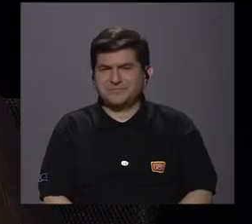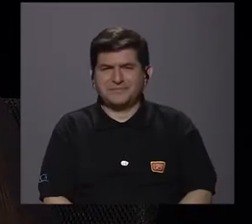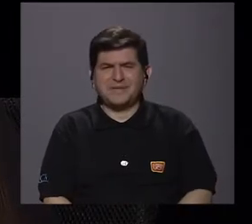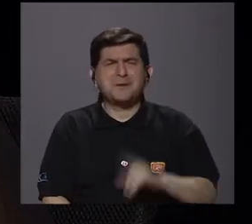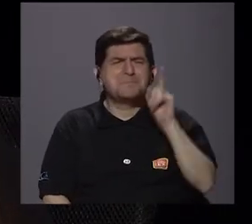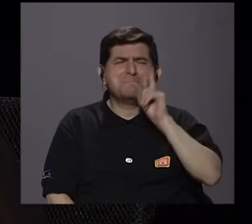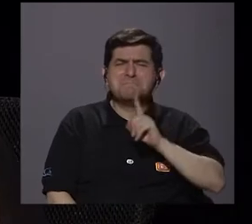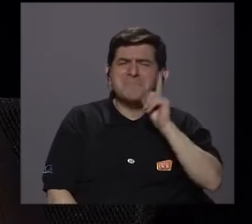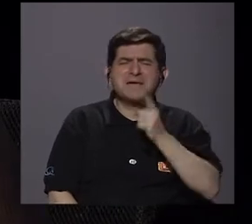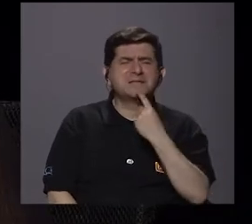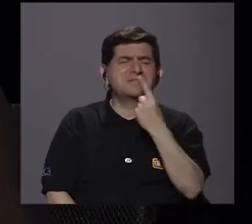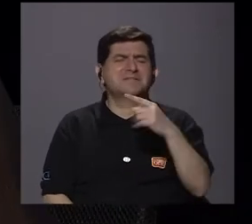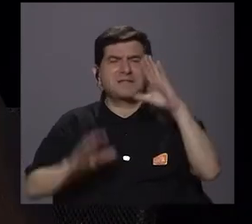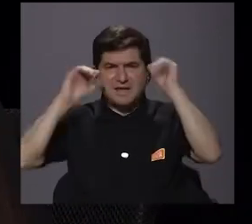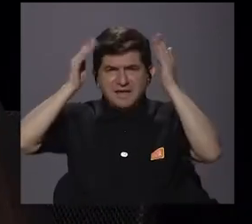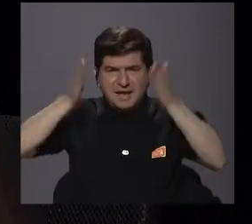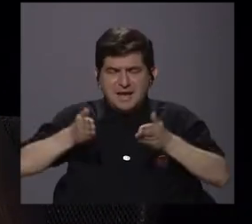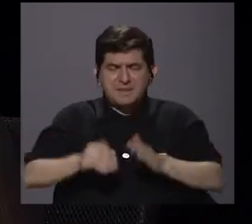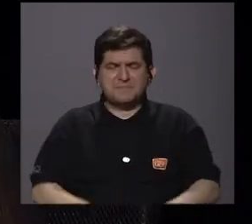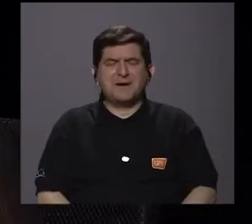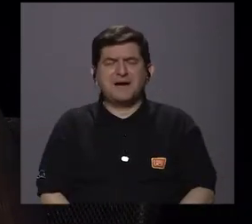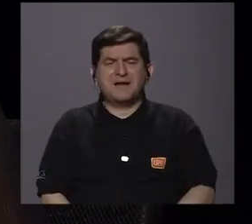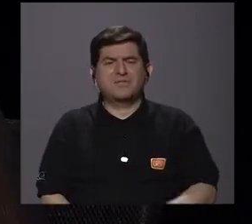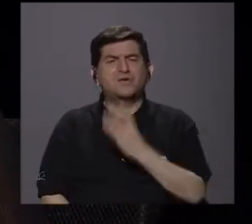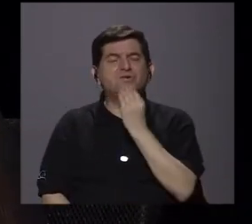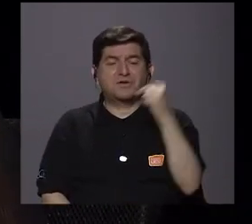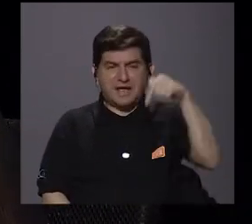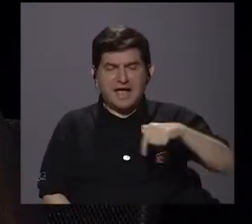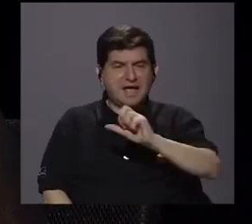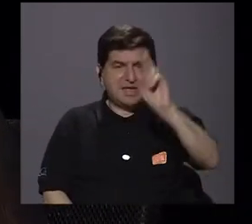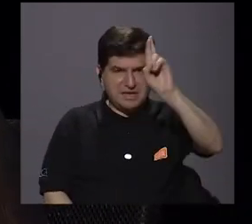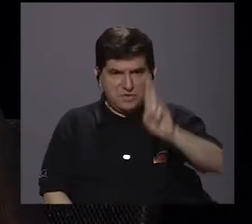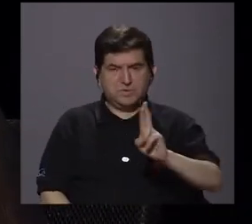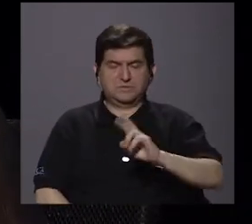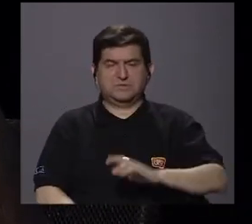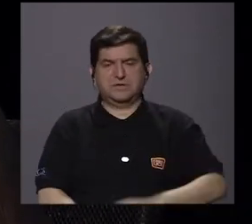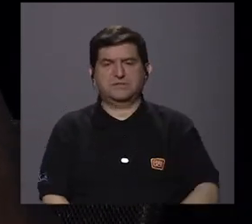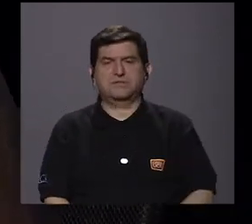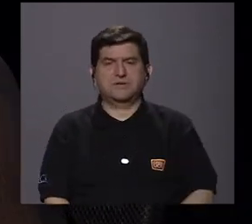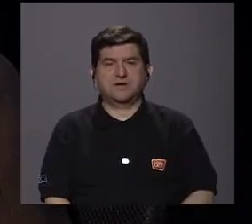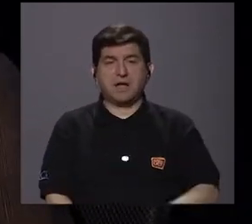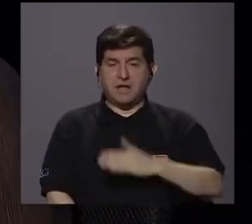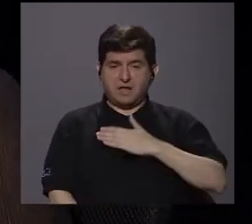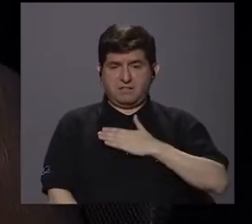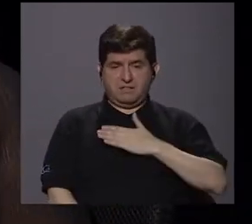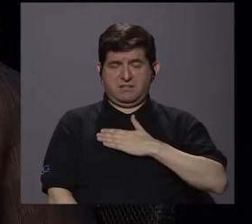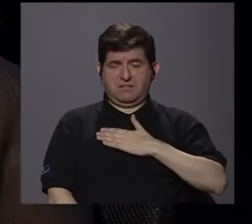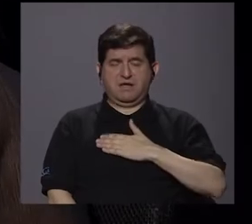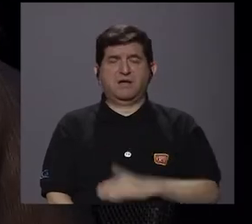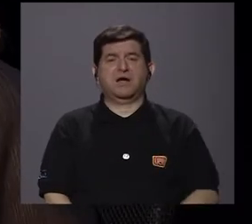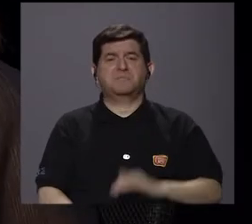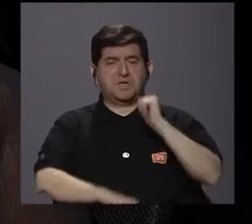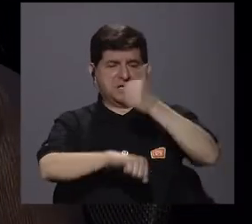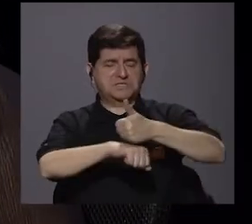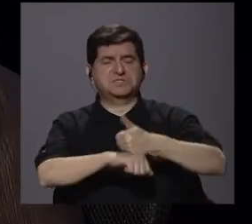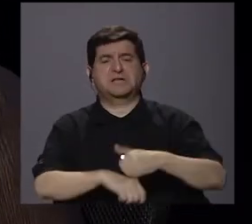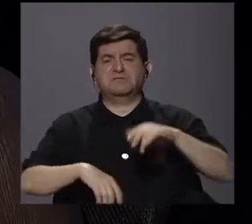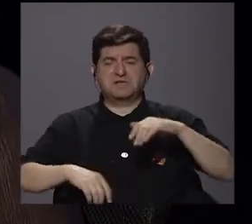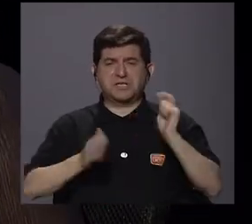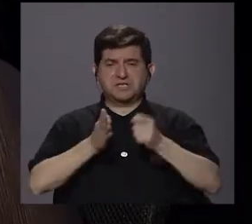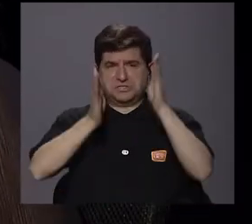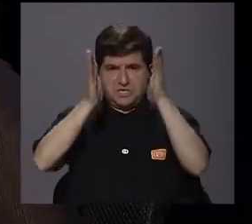Las mentiras que dijo el embajador de Israel en Costa Rica, de que a mí me habían asignado un